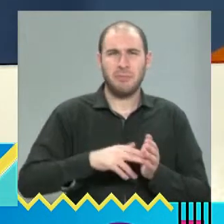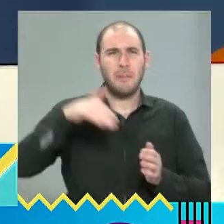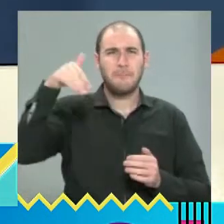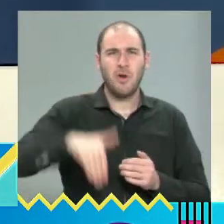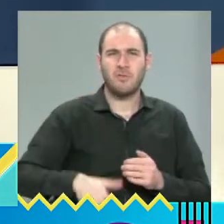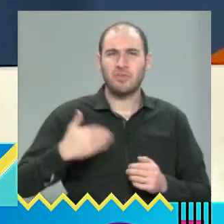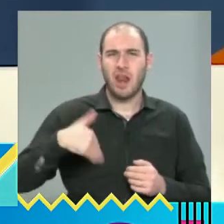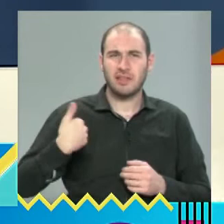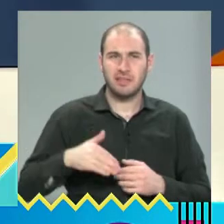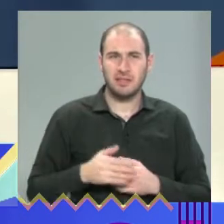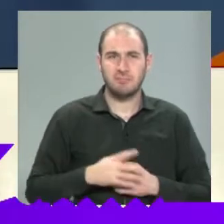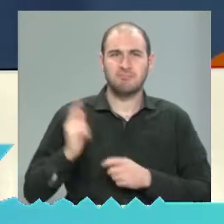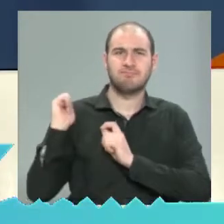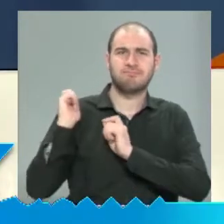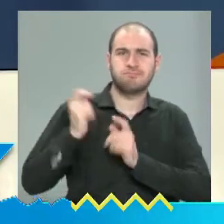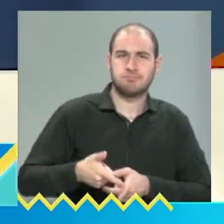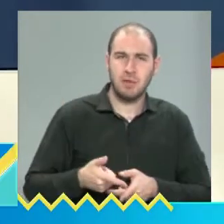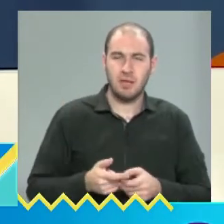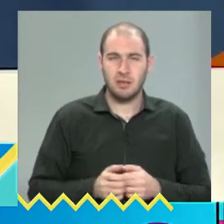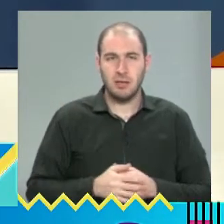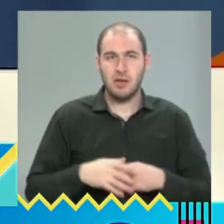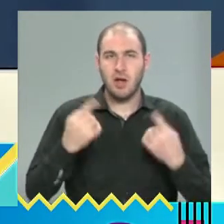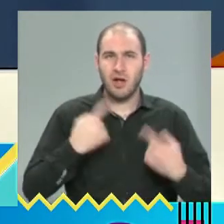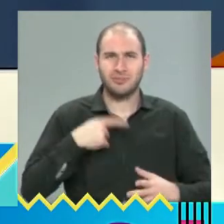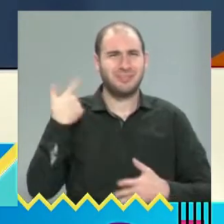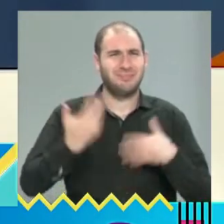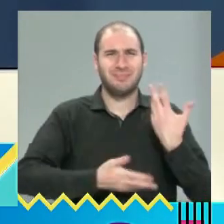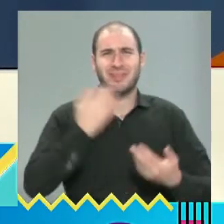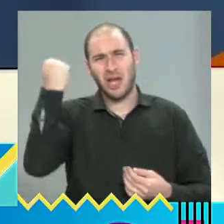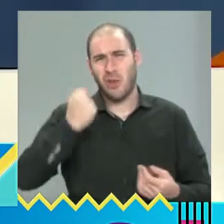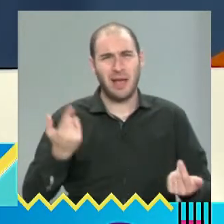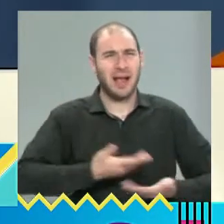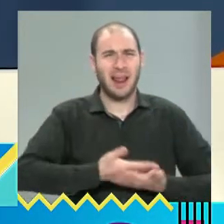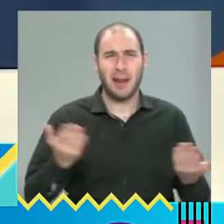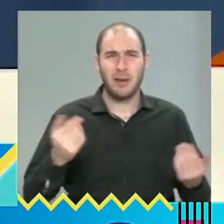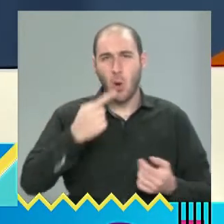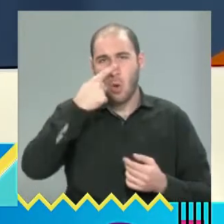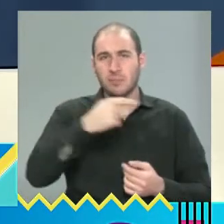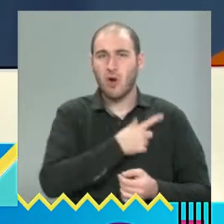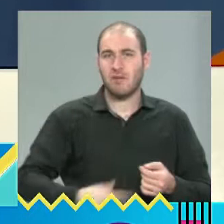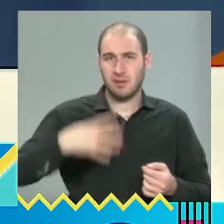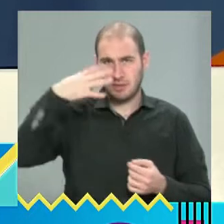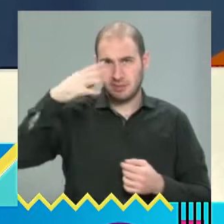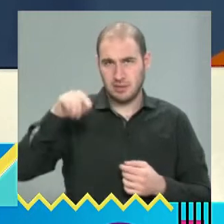tiene la economía argentina hereda una situación, un descalabro macroeconómico del último gobierno de Cristina,